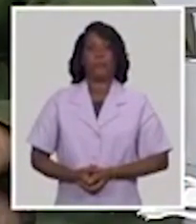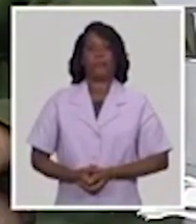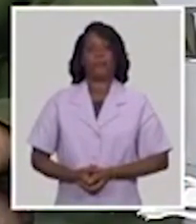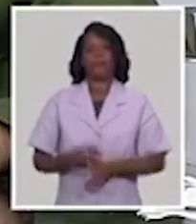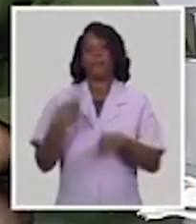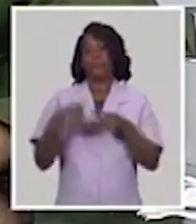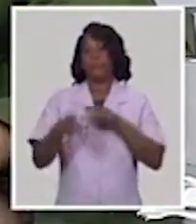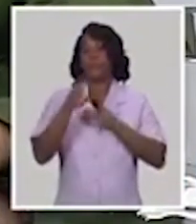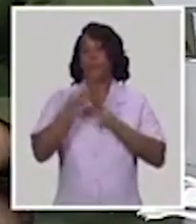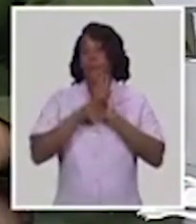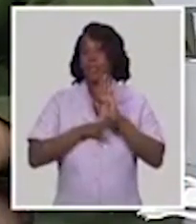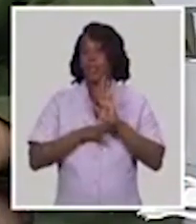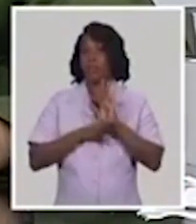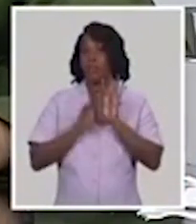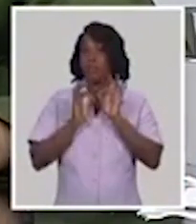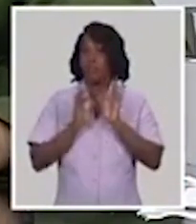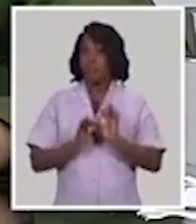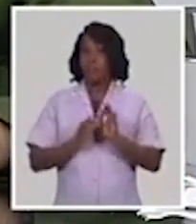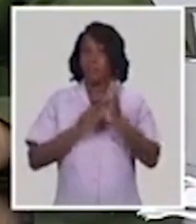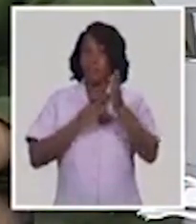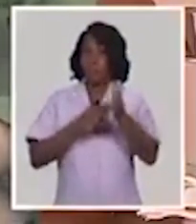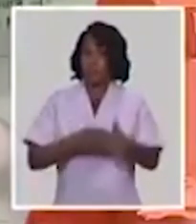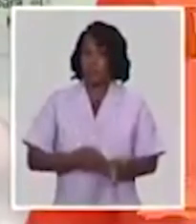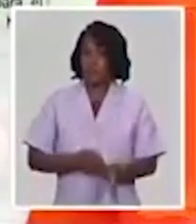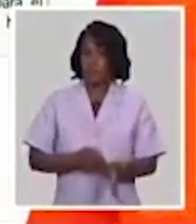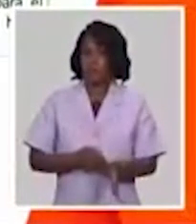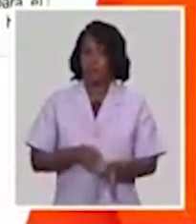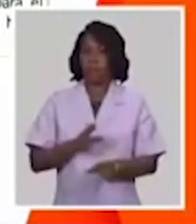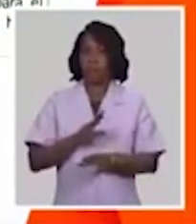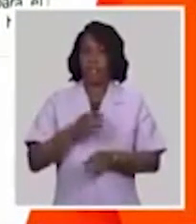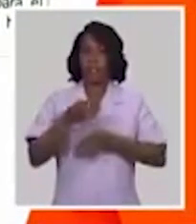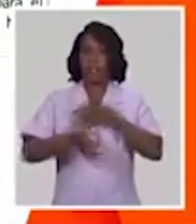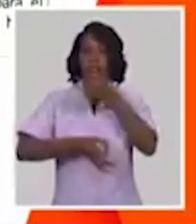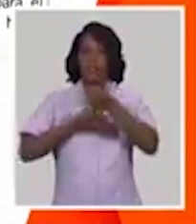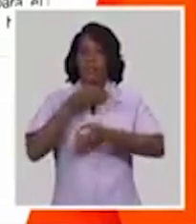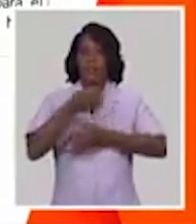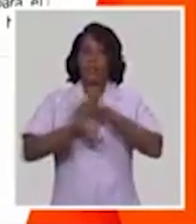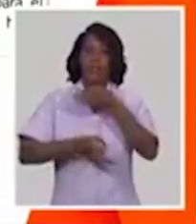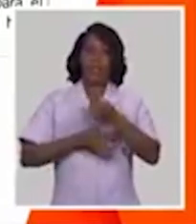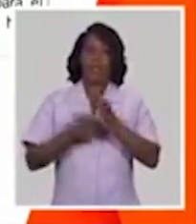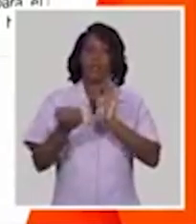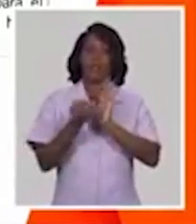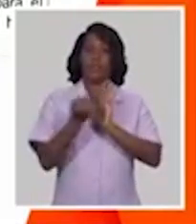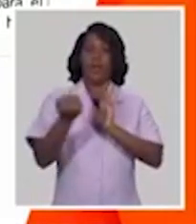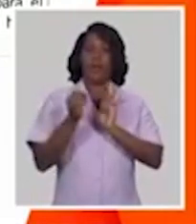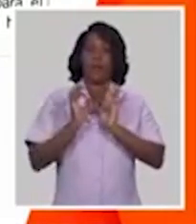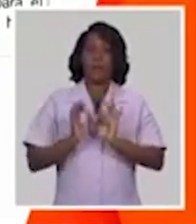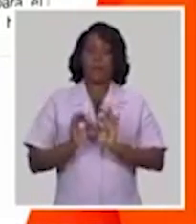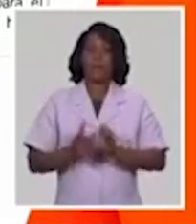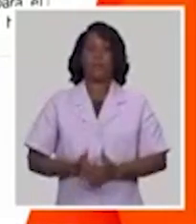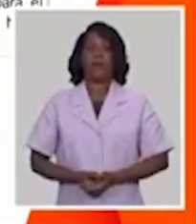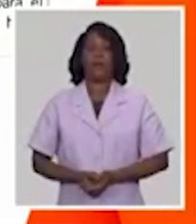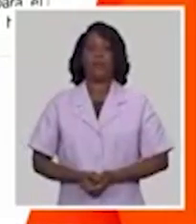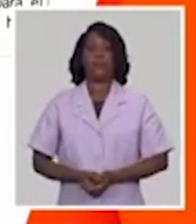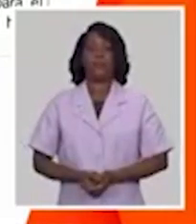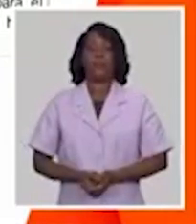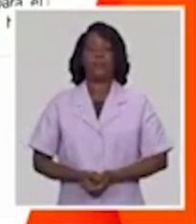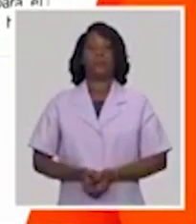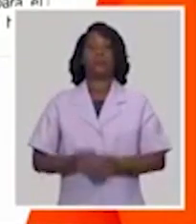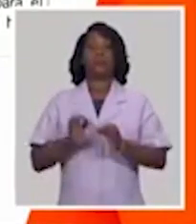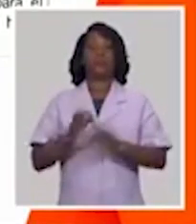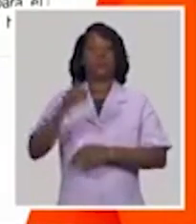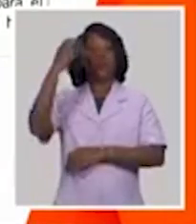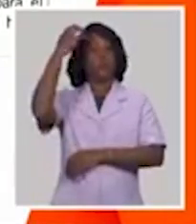En el caso de las medidas disciplinarias que se propusieron y se aprobaron, se faculta